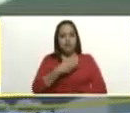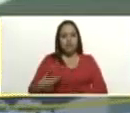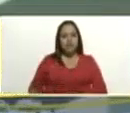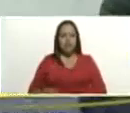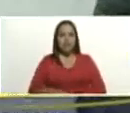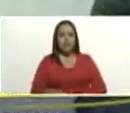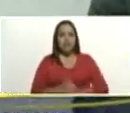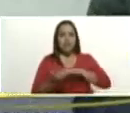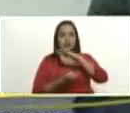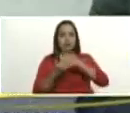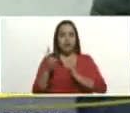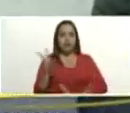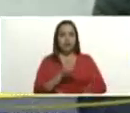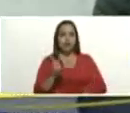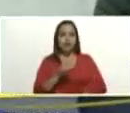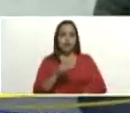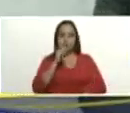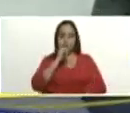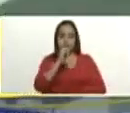Noticias,